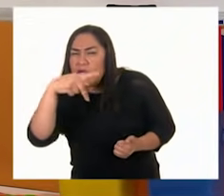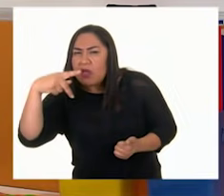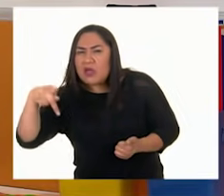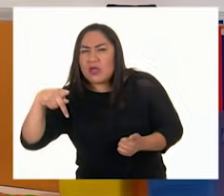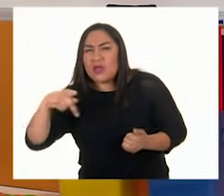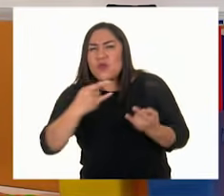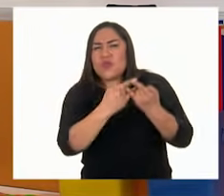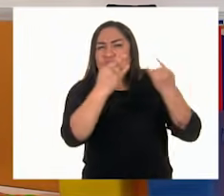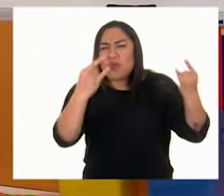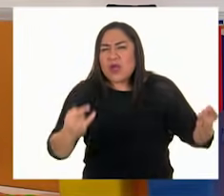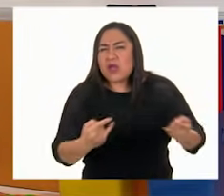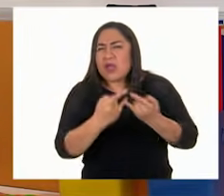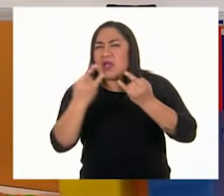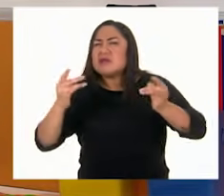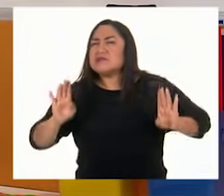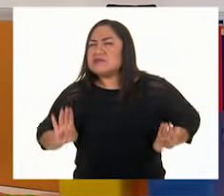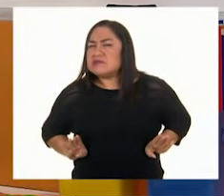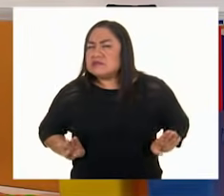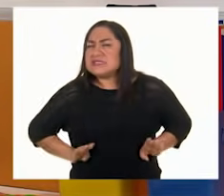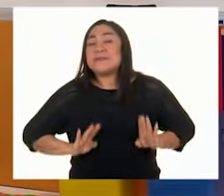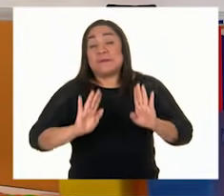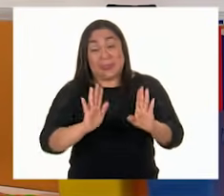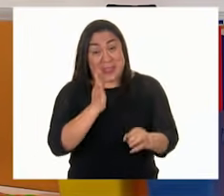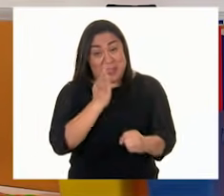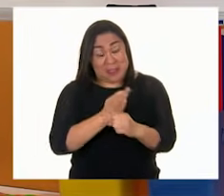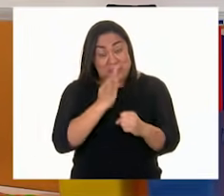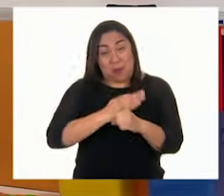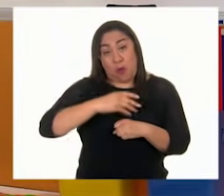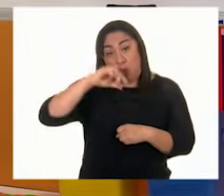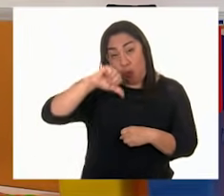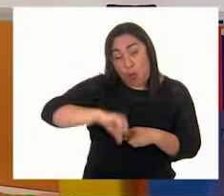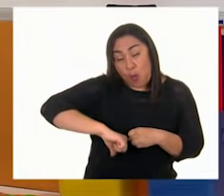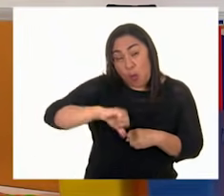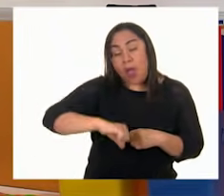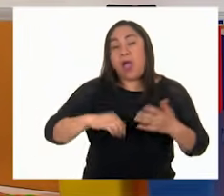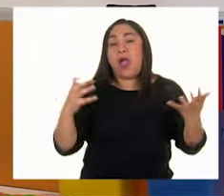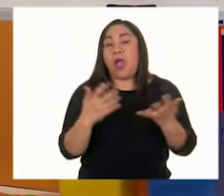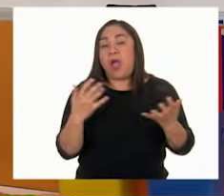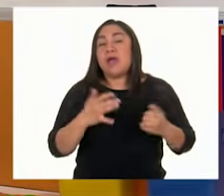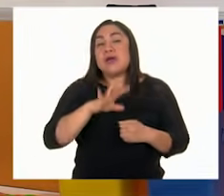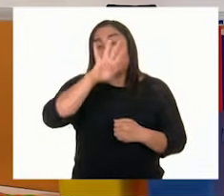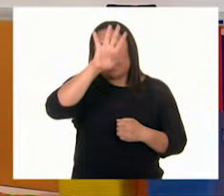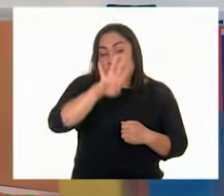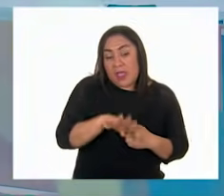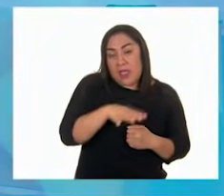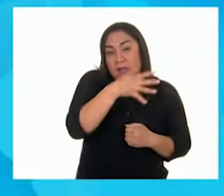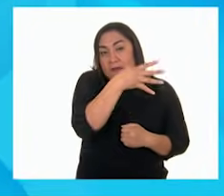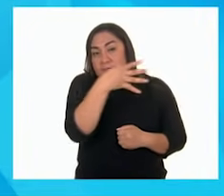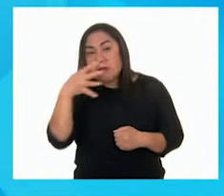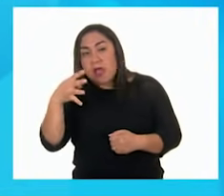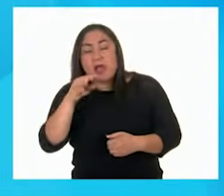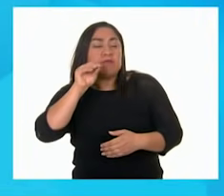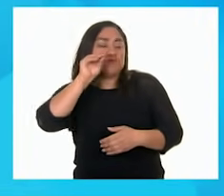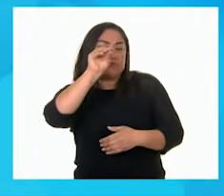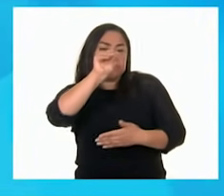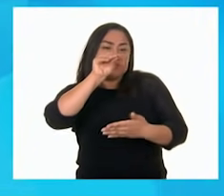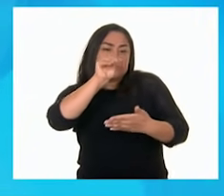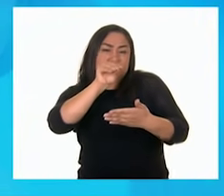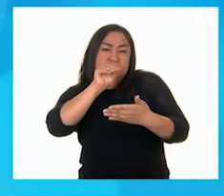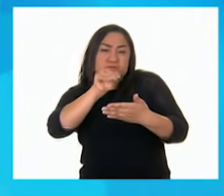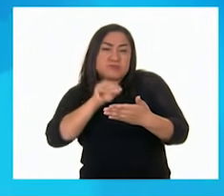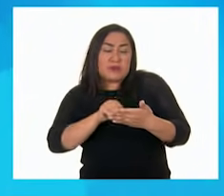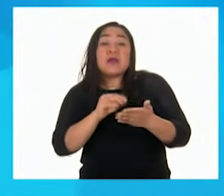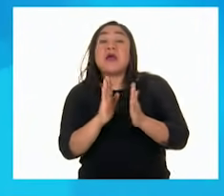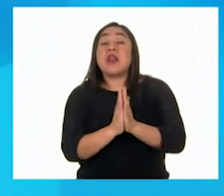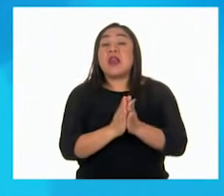día de hoy vamos a llenar una tabla y esto nos va a ayudar con nuestro libro en la